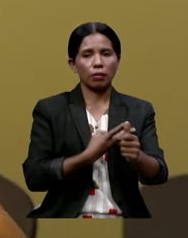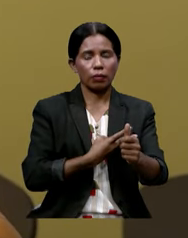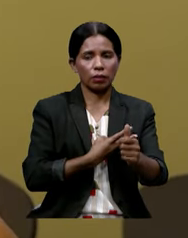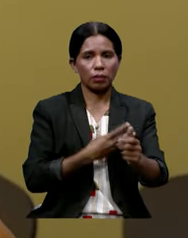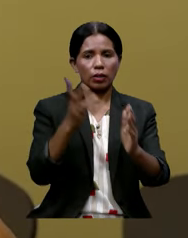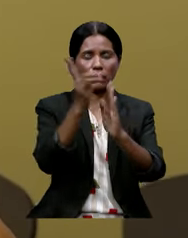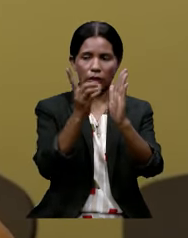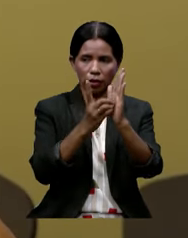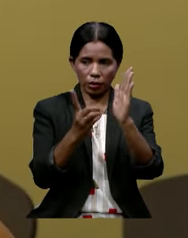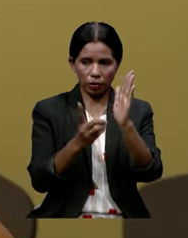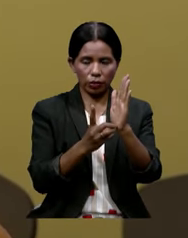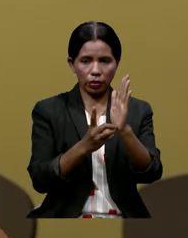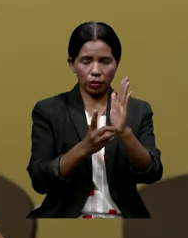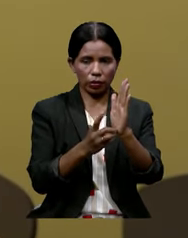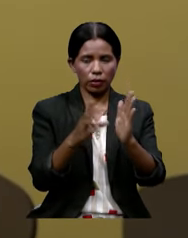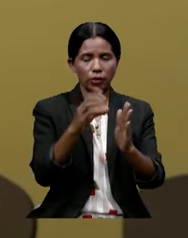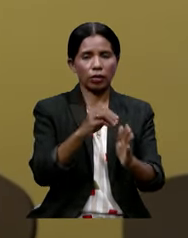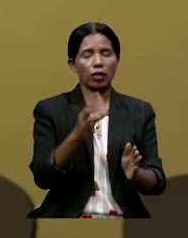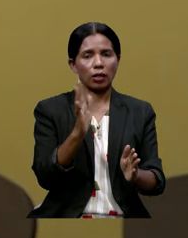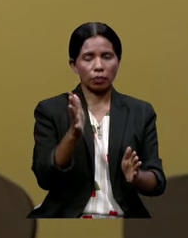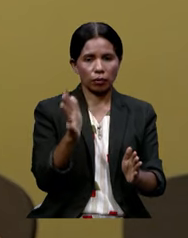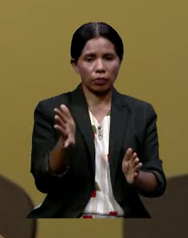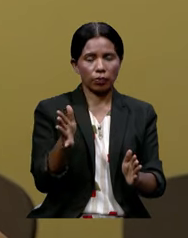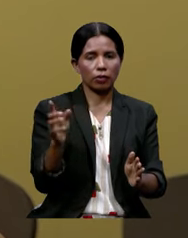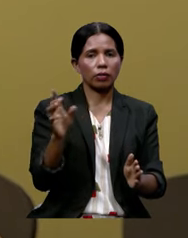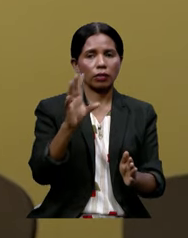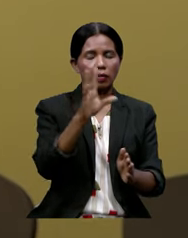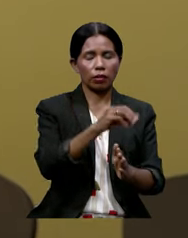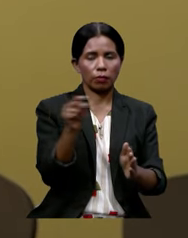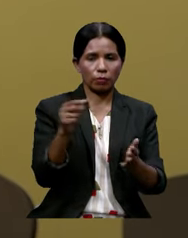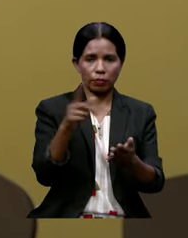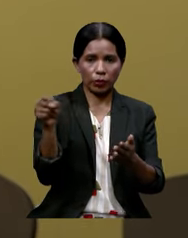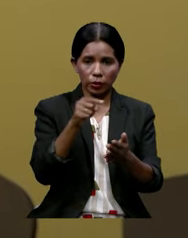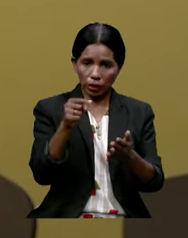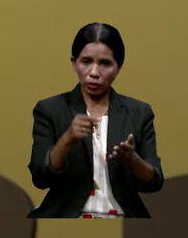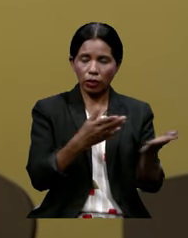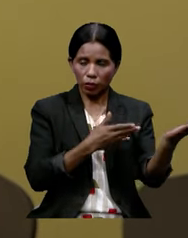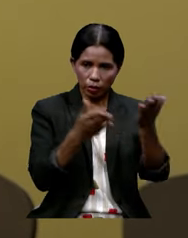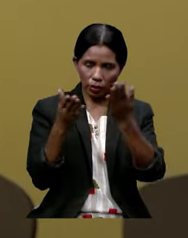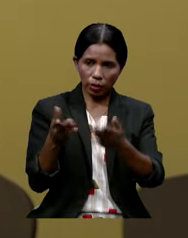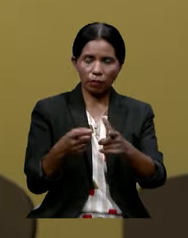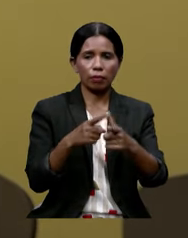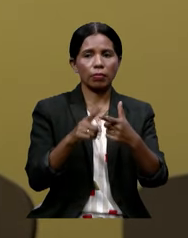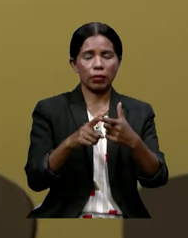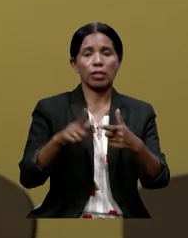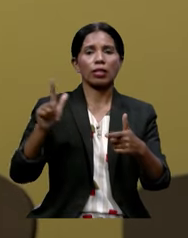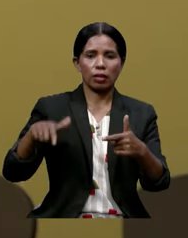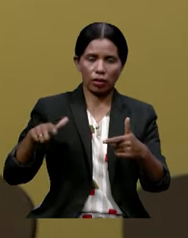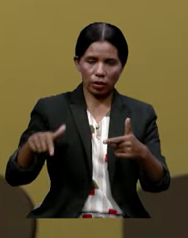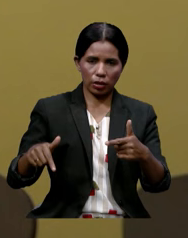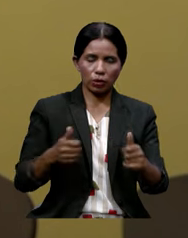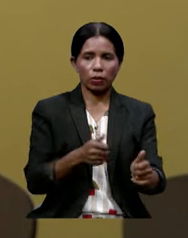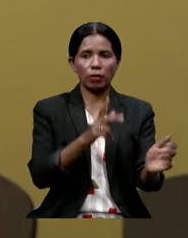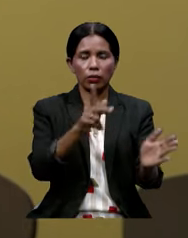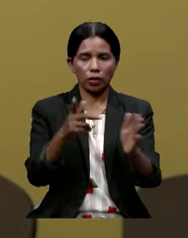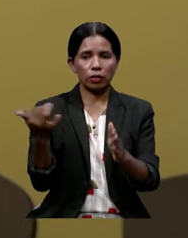dados quase 50% 50% tama ona mais tarde tuir plano seranian